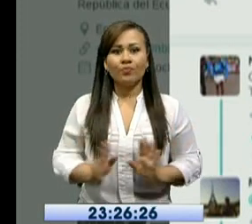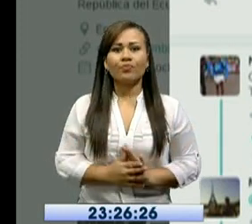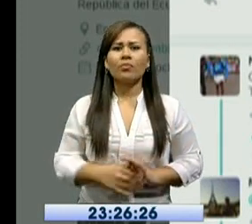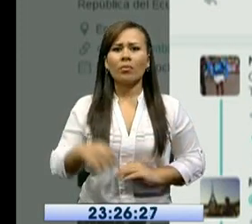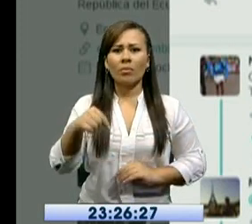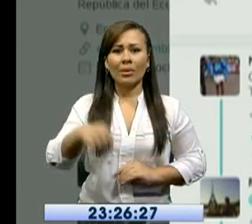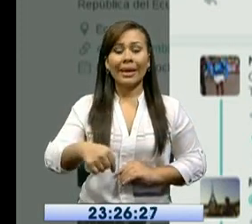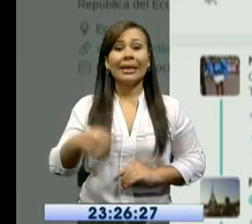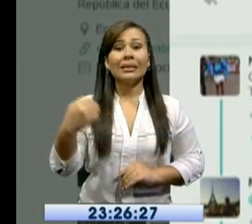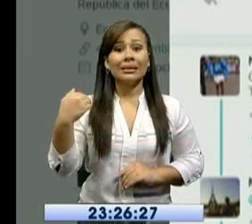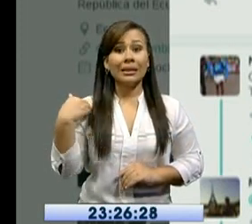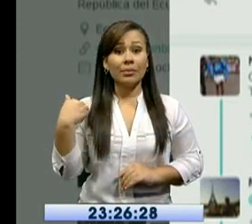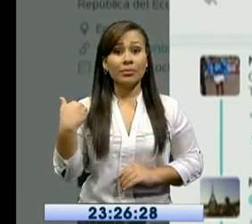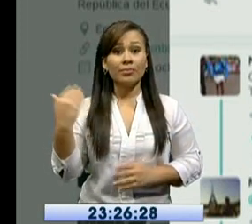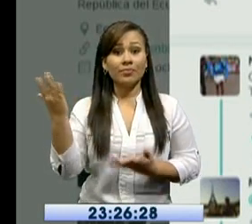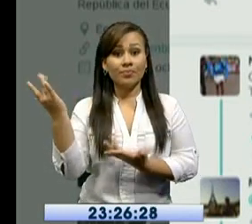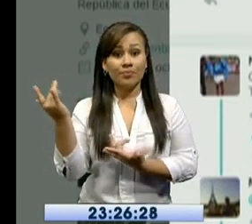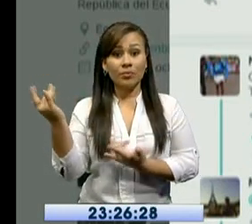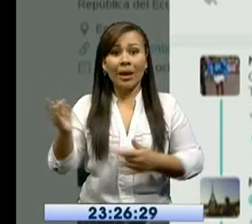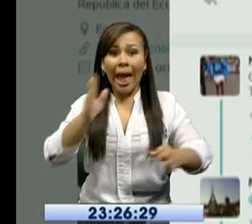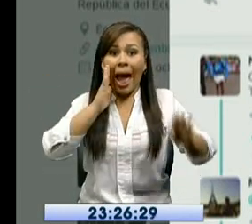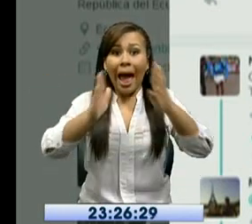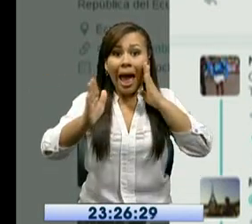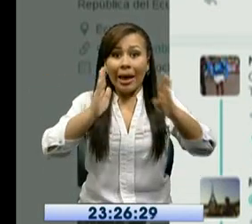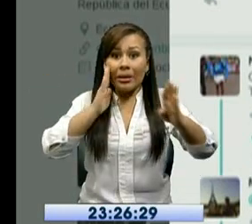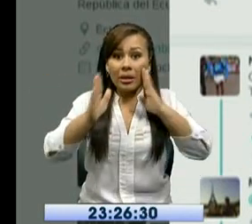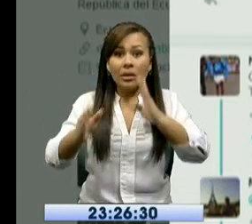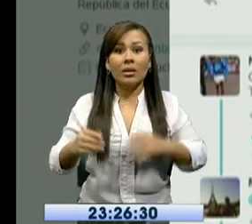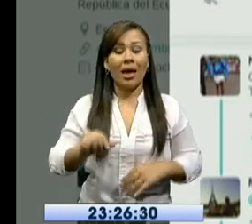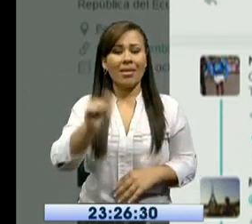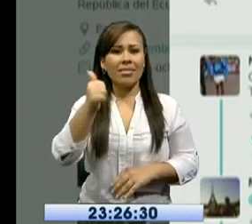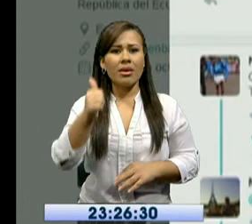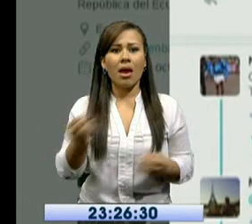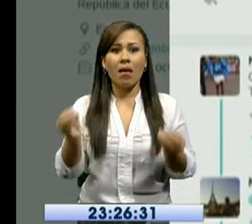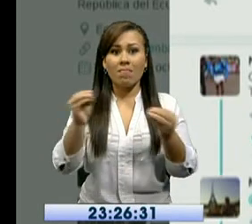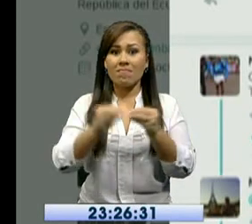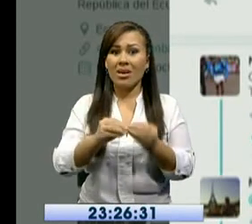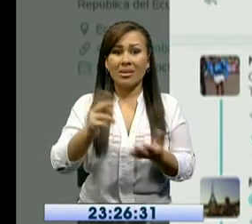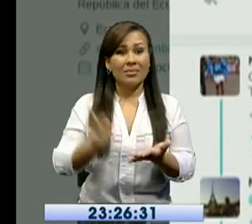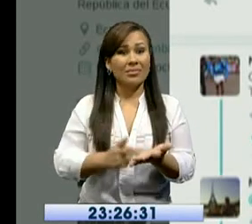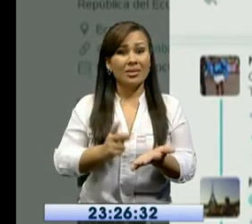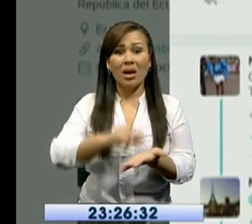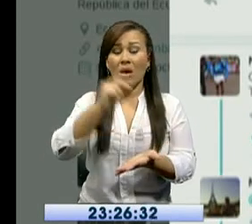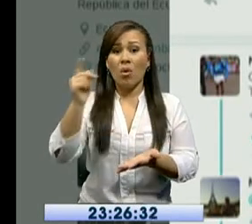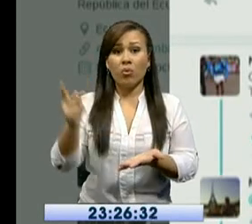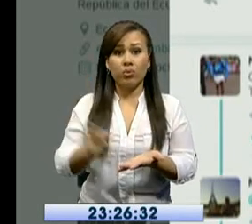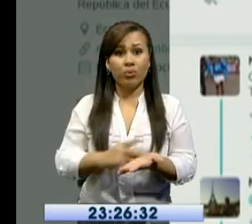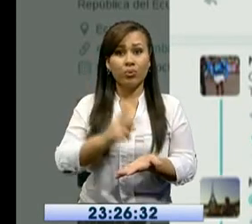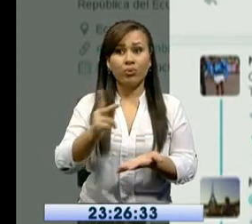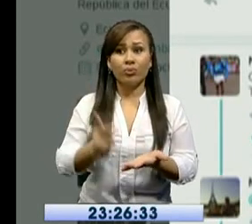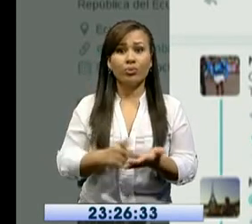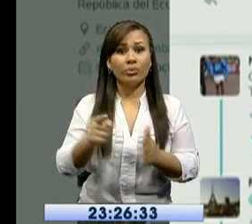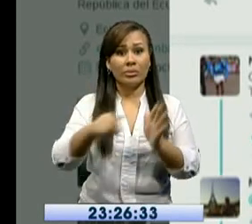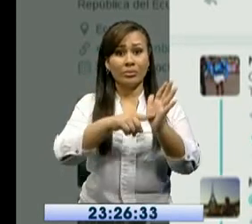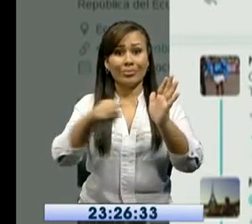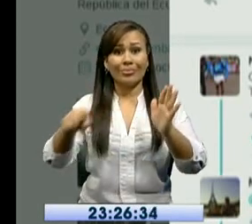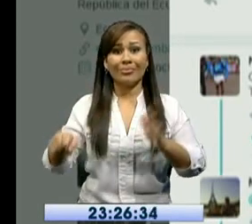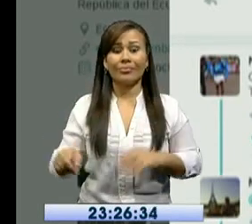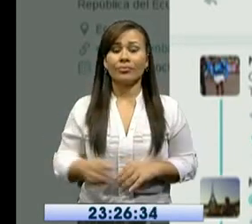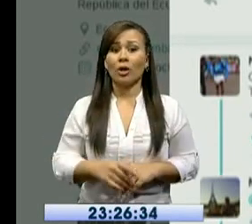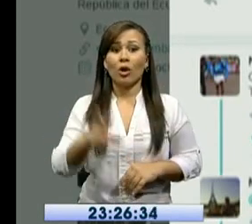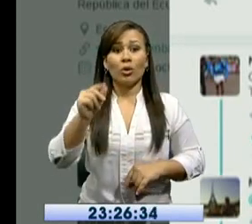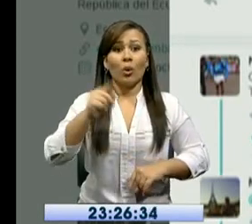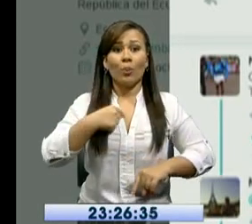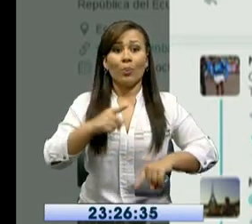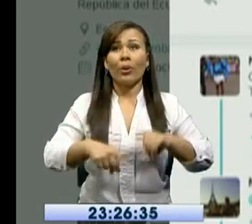promedio debemos estar atentos y listos esperando unas 10 réplicas, de esta magnitud. No se puede